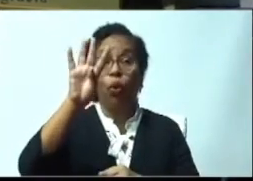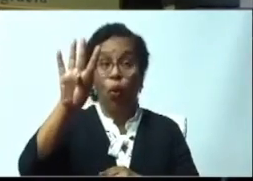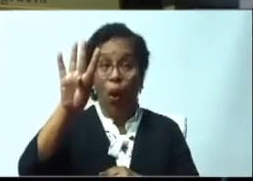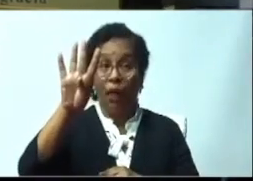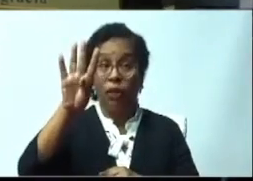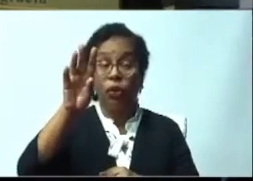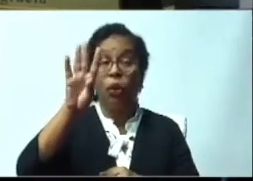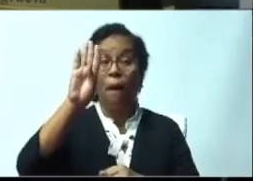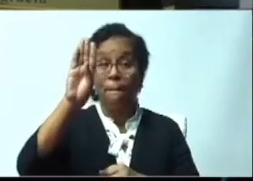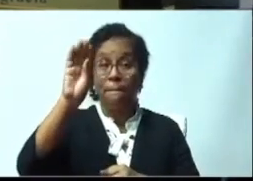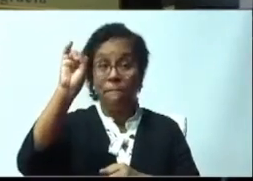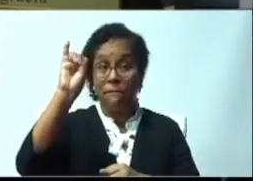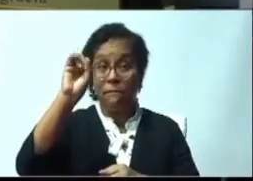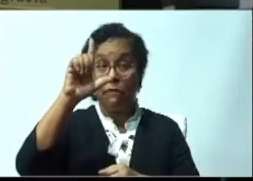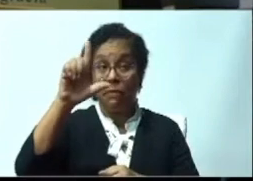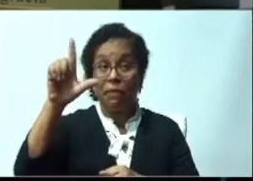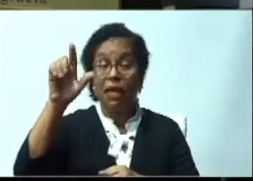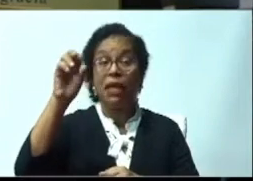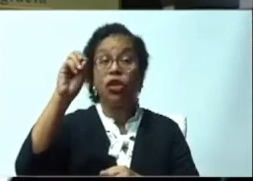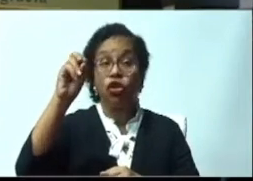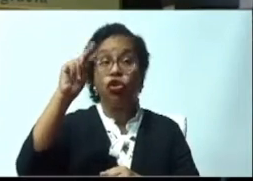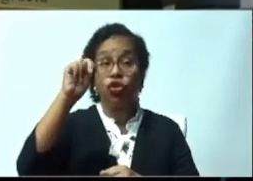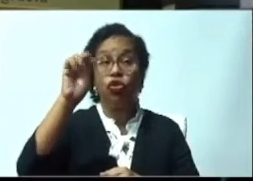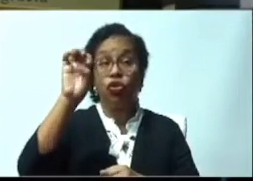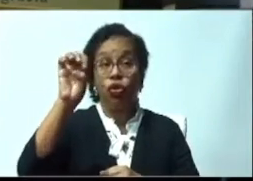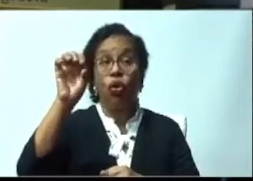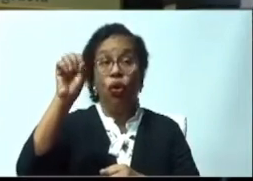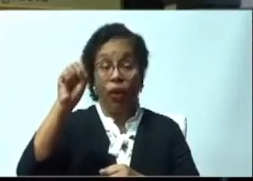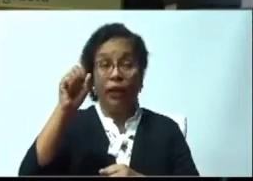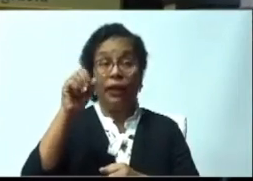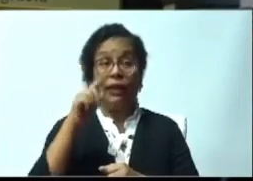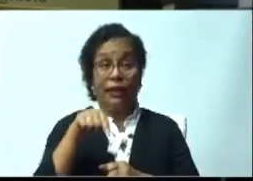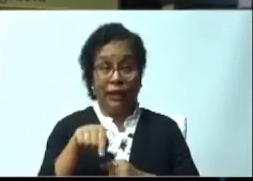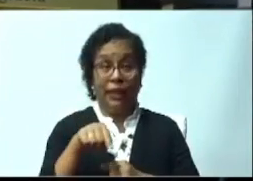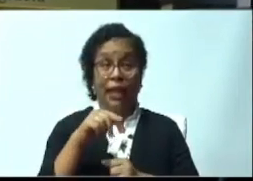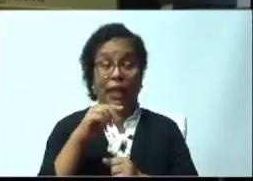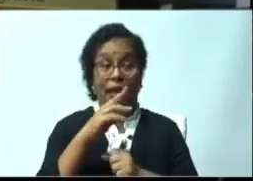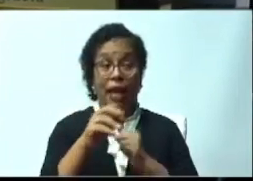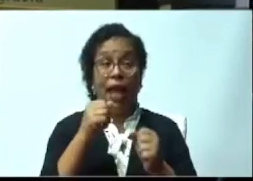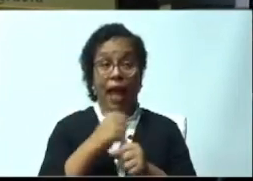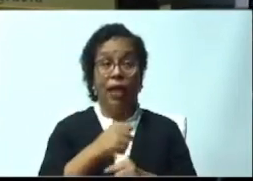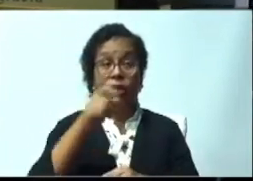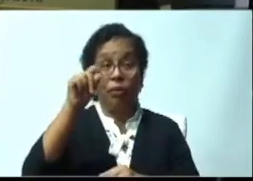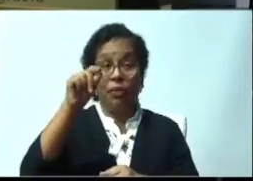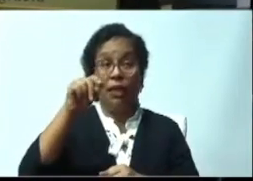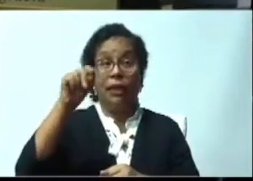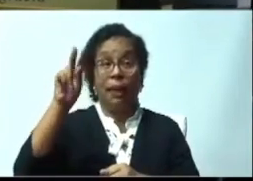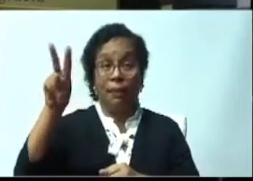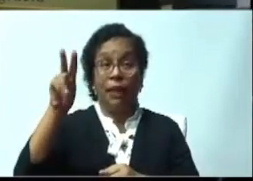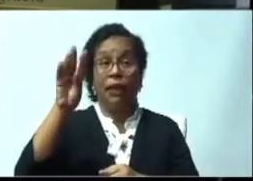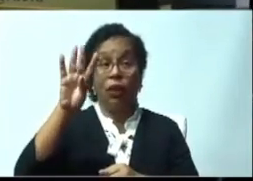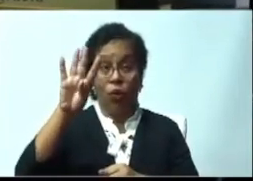2024, 1.485 billones. Tendremos, Presidenta, un total de